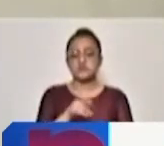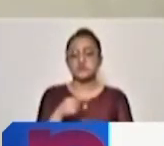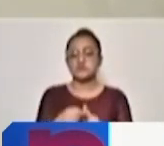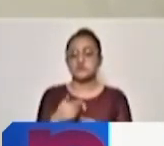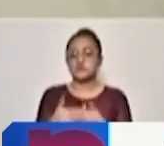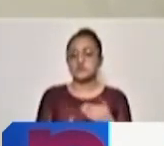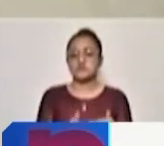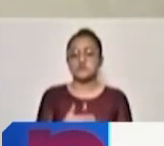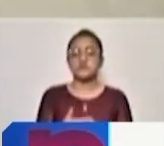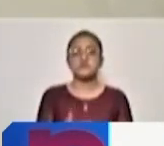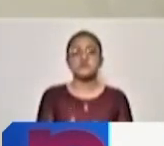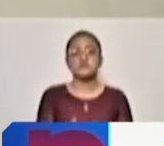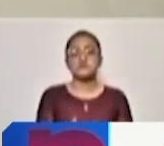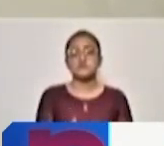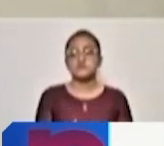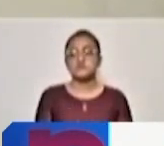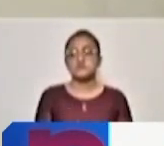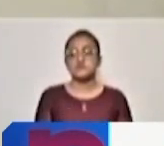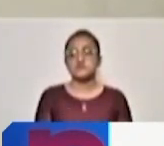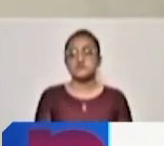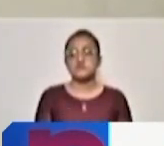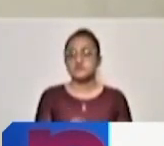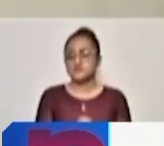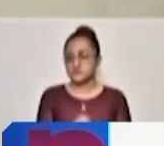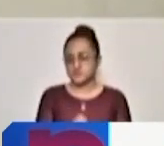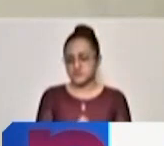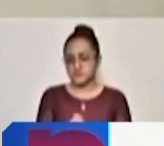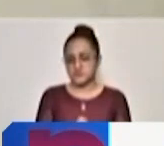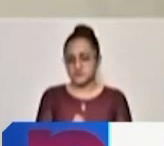avance de las investigaciones, pues